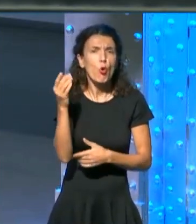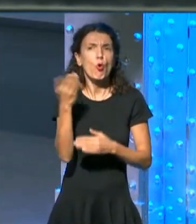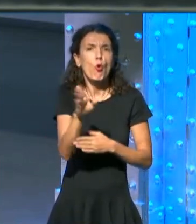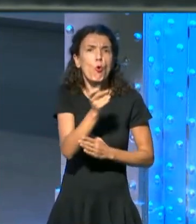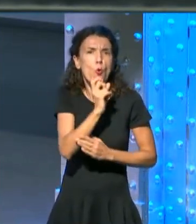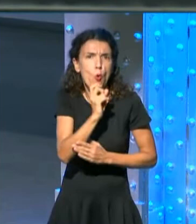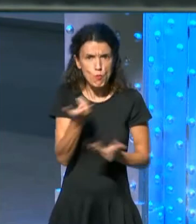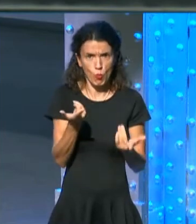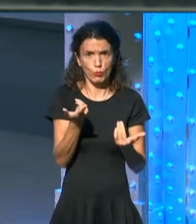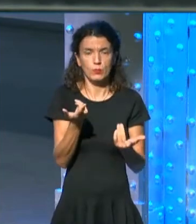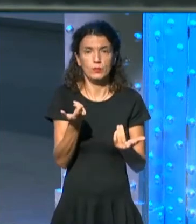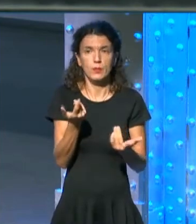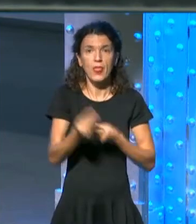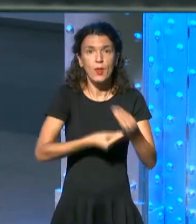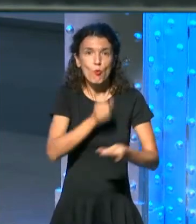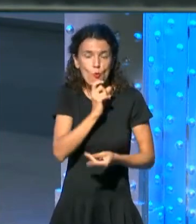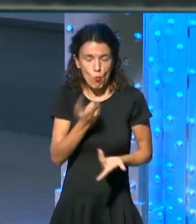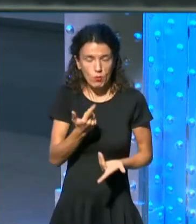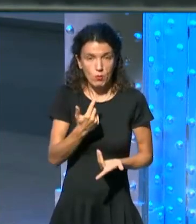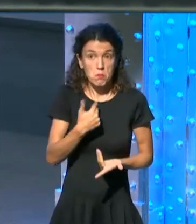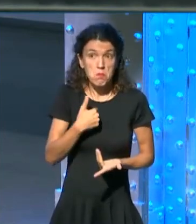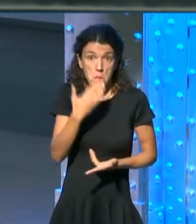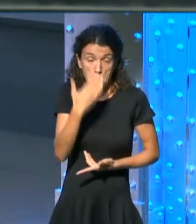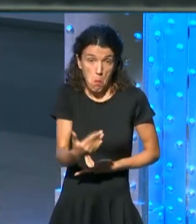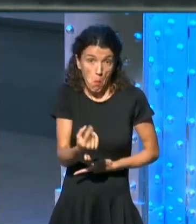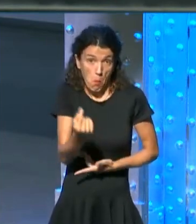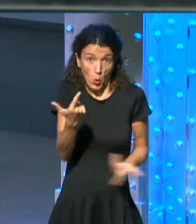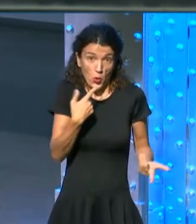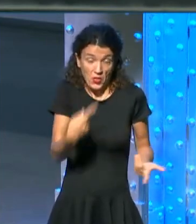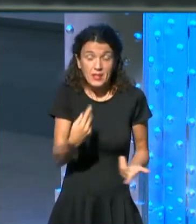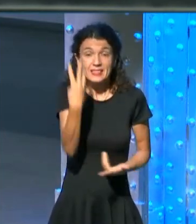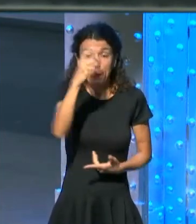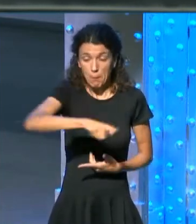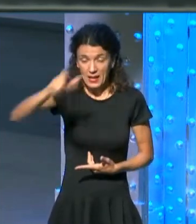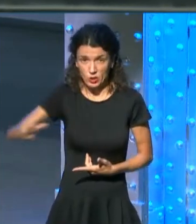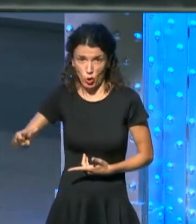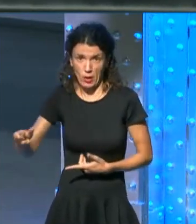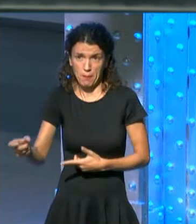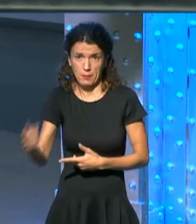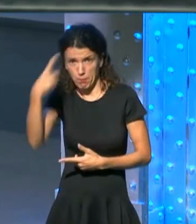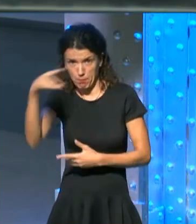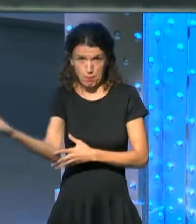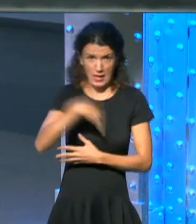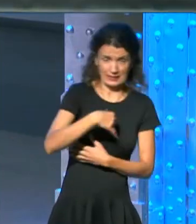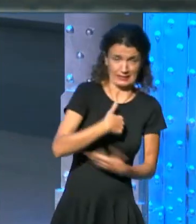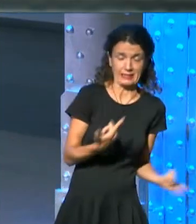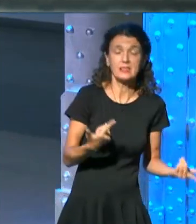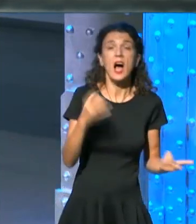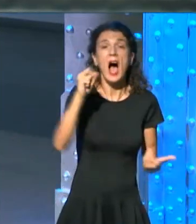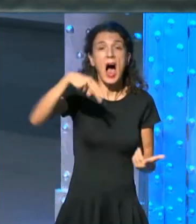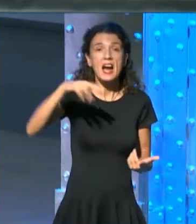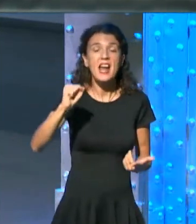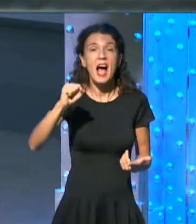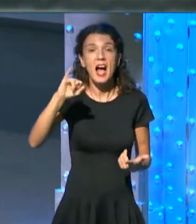iba a decir. Pues sinceramente yo poco os puedo decir cuando hay tres personas que saben mucho sobre esto. Sí os diré que en Anaya